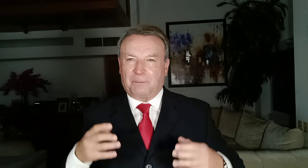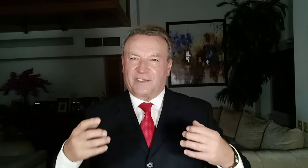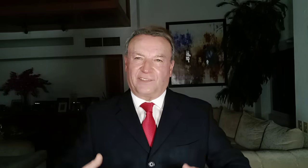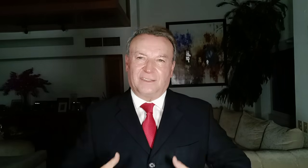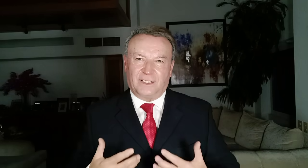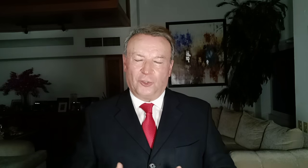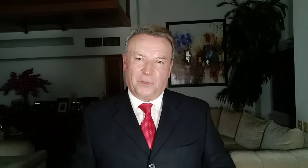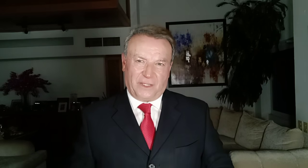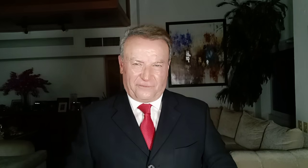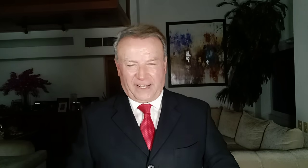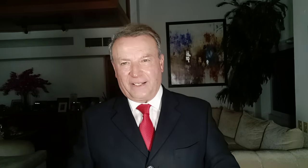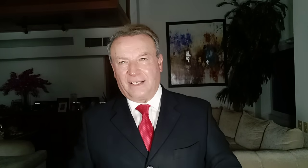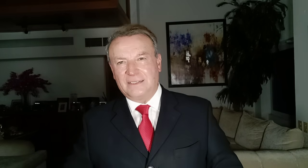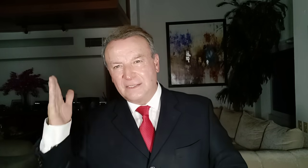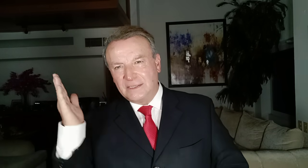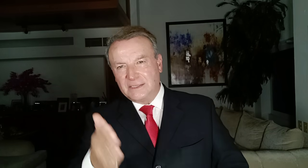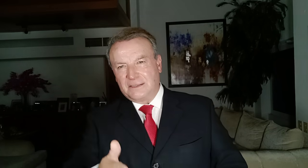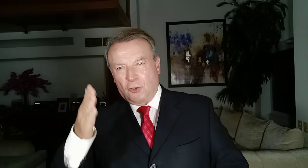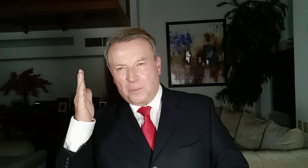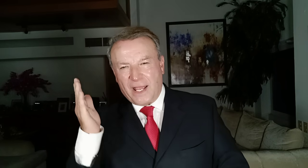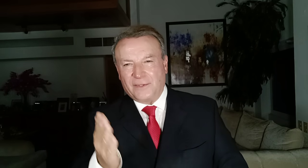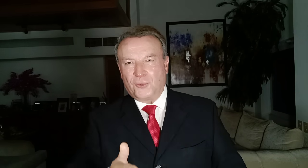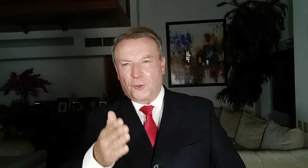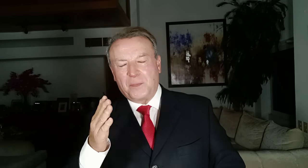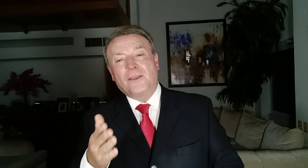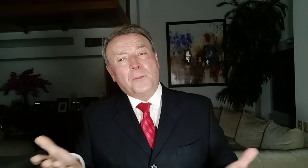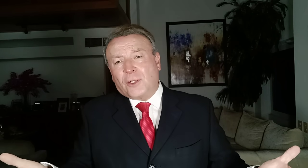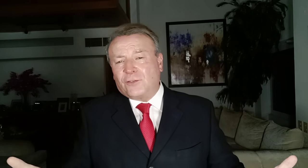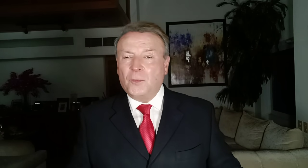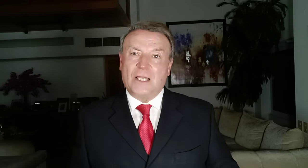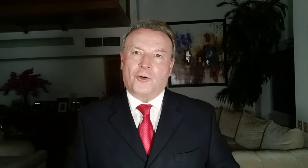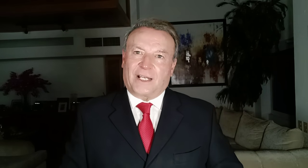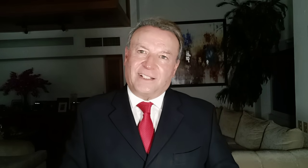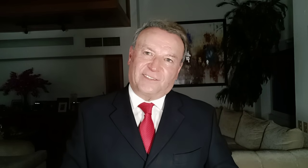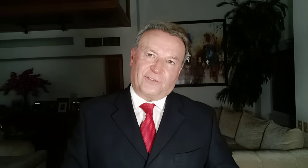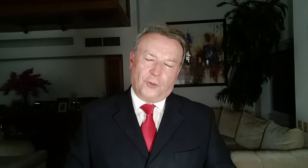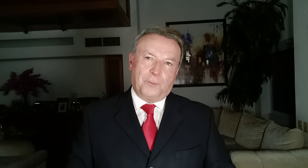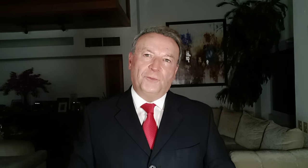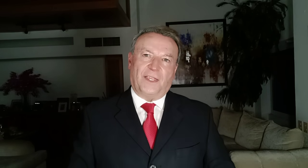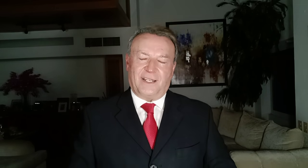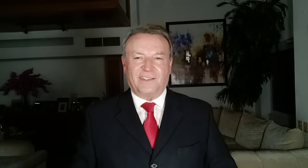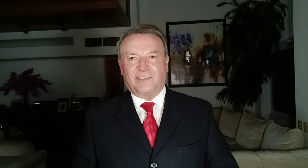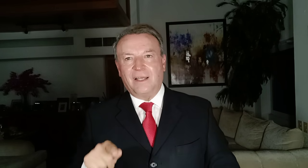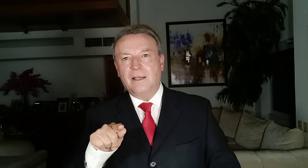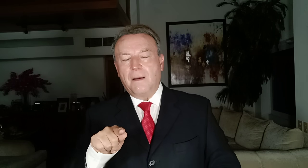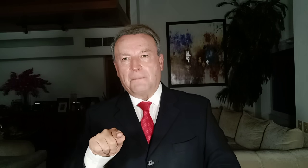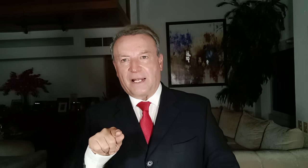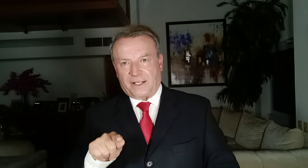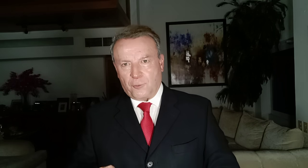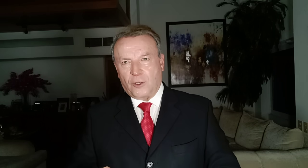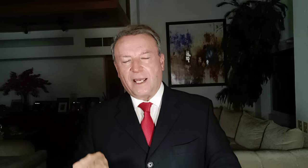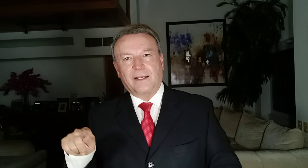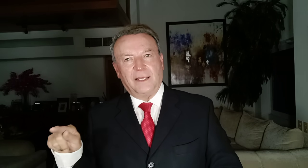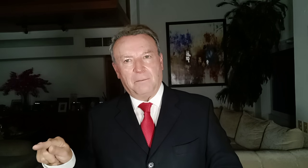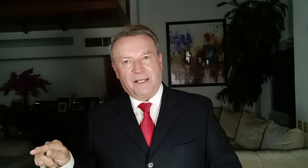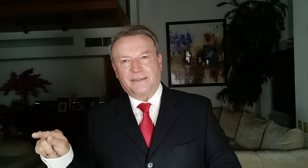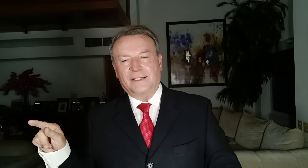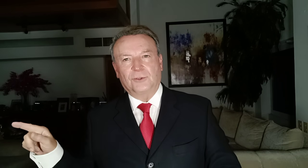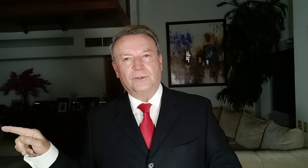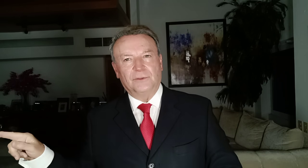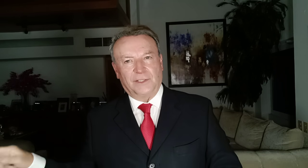continuamente presente el nombre de Frena, golpeando, porque somos la organización punta de lanza para revocar